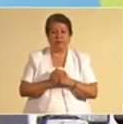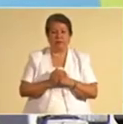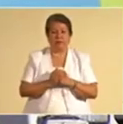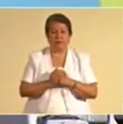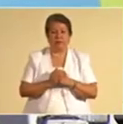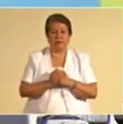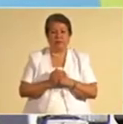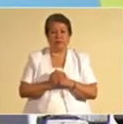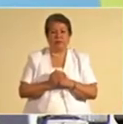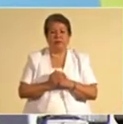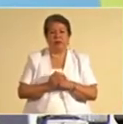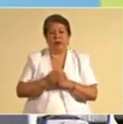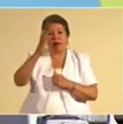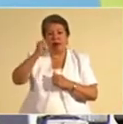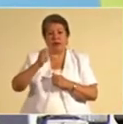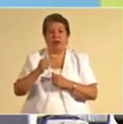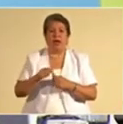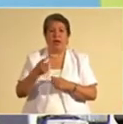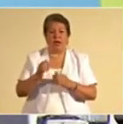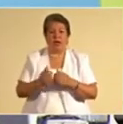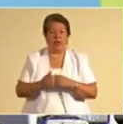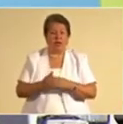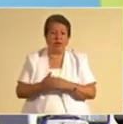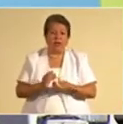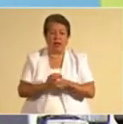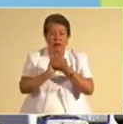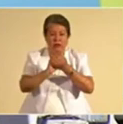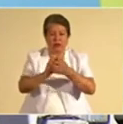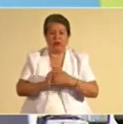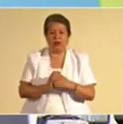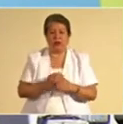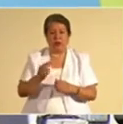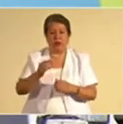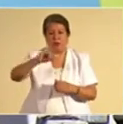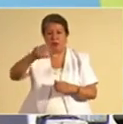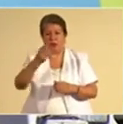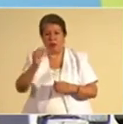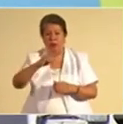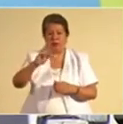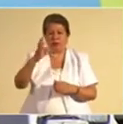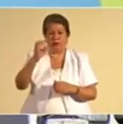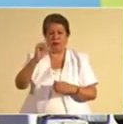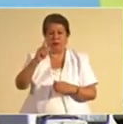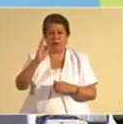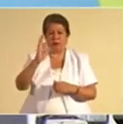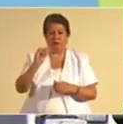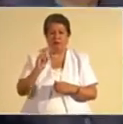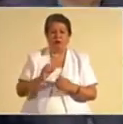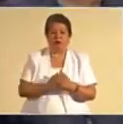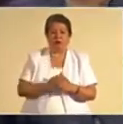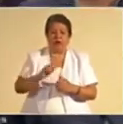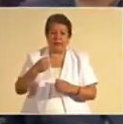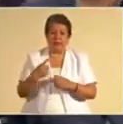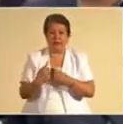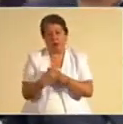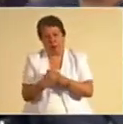Adelante, candidato. De acuerdo al sorteo, es usted en hacer uso de la voz. Juan Rodolfo Sánchez, un minuto. Es problemático para